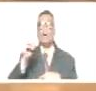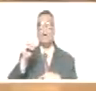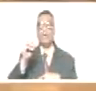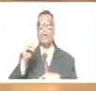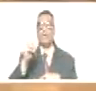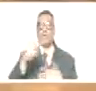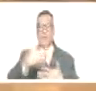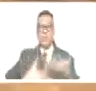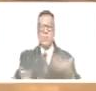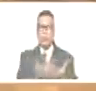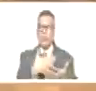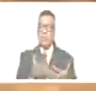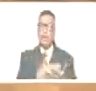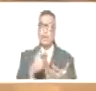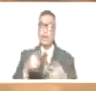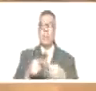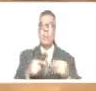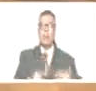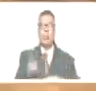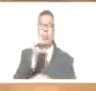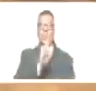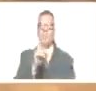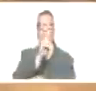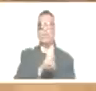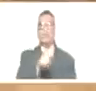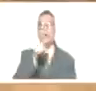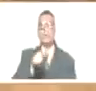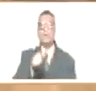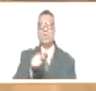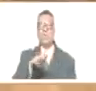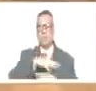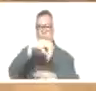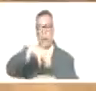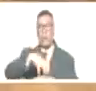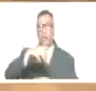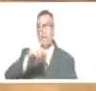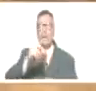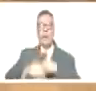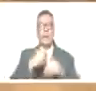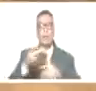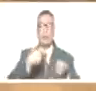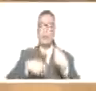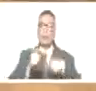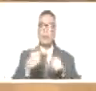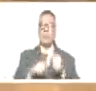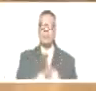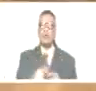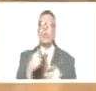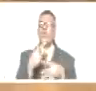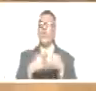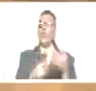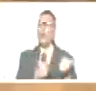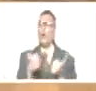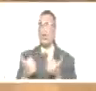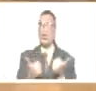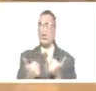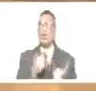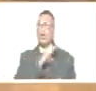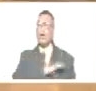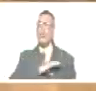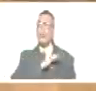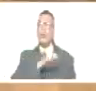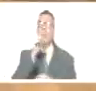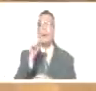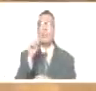Porque utilizaron este recinto para hacer negocio. ¿Cuál era la comisión de esta asamblea,